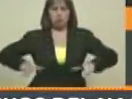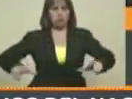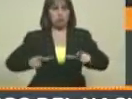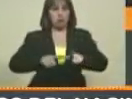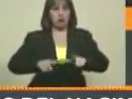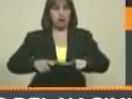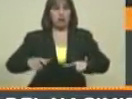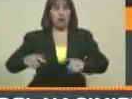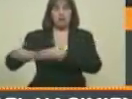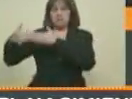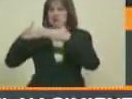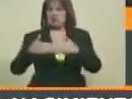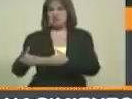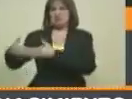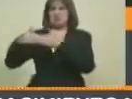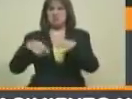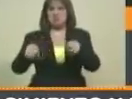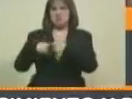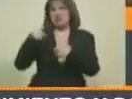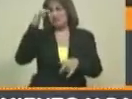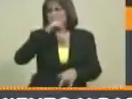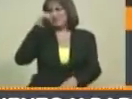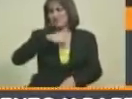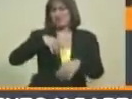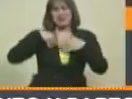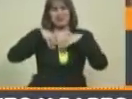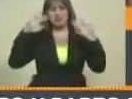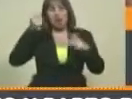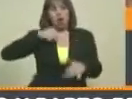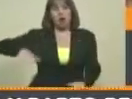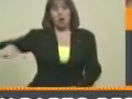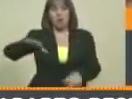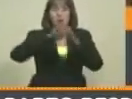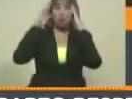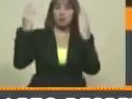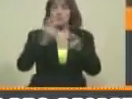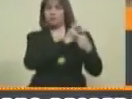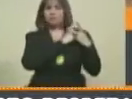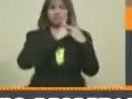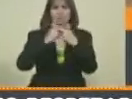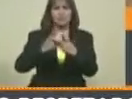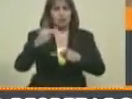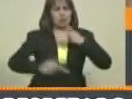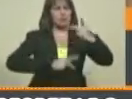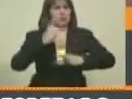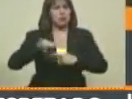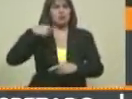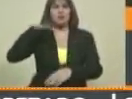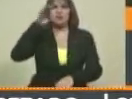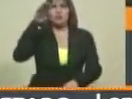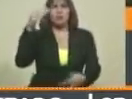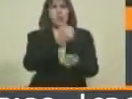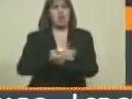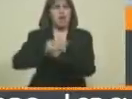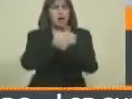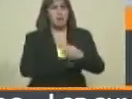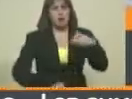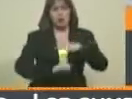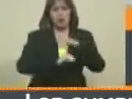un tigre de papel y que son los pueblos del mundo los que saldrán adelante con su voluntad de progreso, de futuro, de amor y de